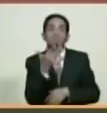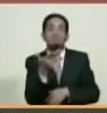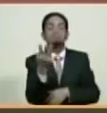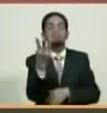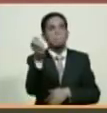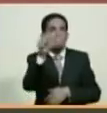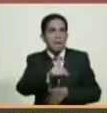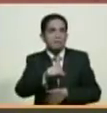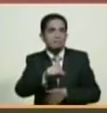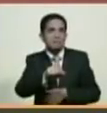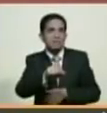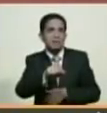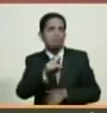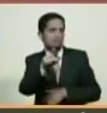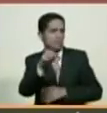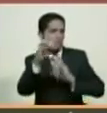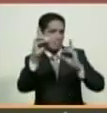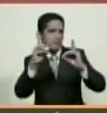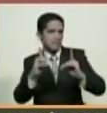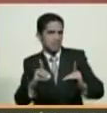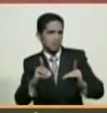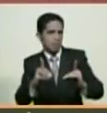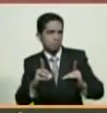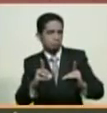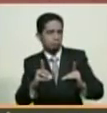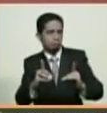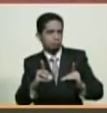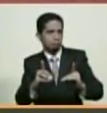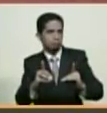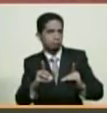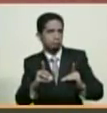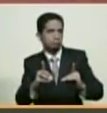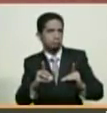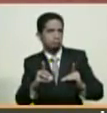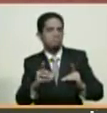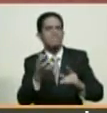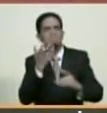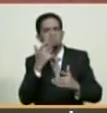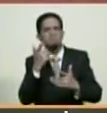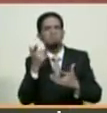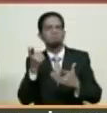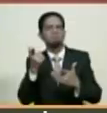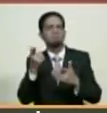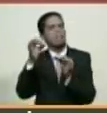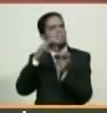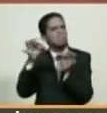recomendamos, porque es algo que persiste en el tiempo mientras las criptomonedas pueden o no devaluarse,